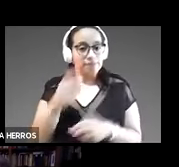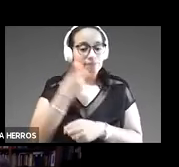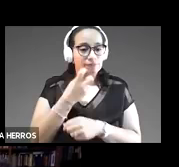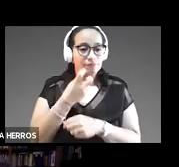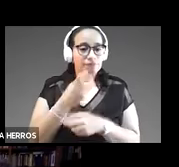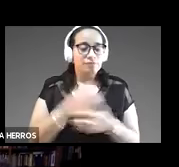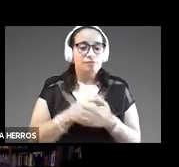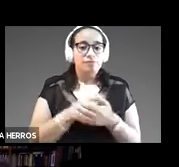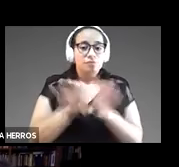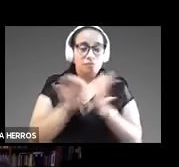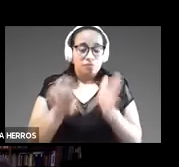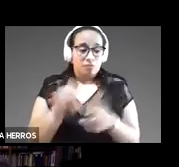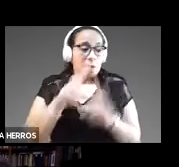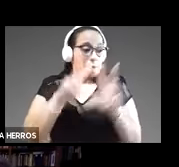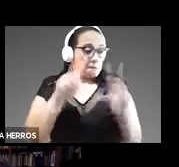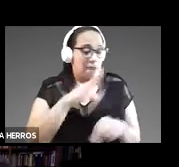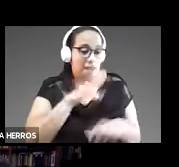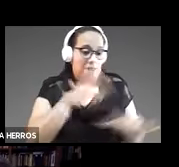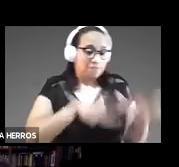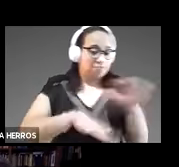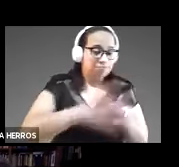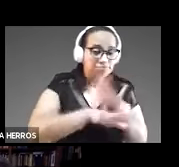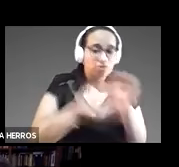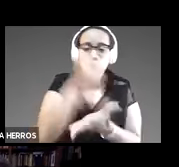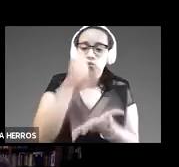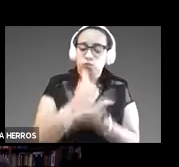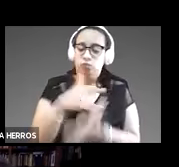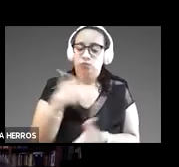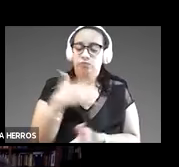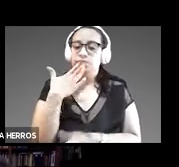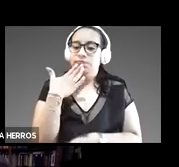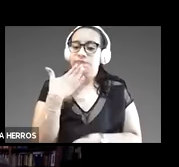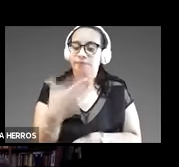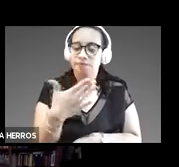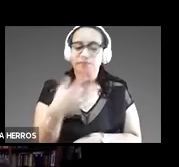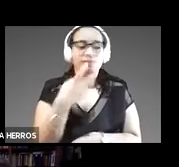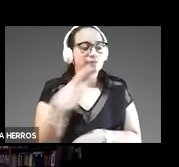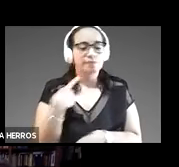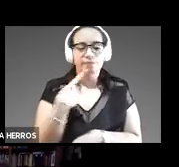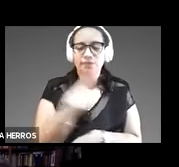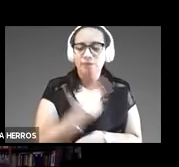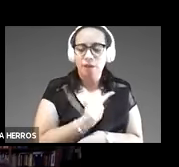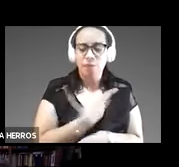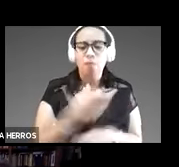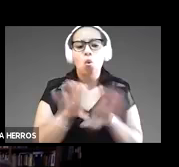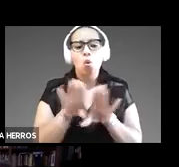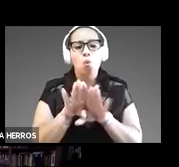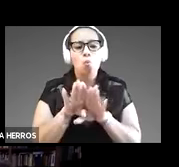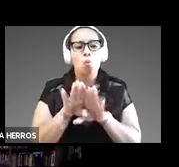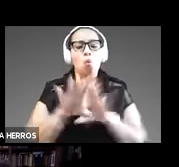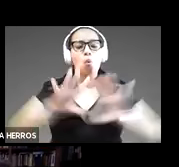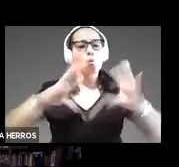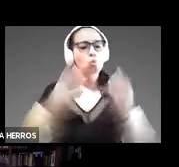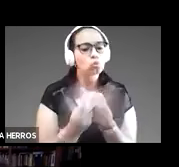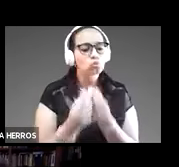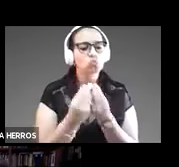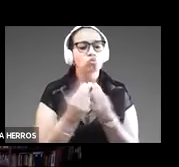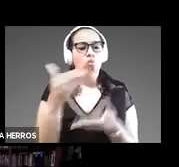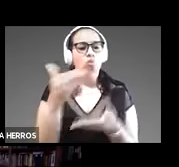llega al barrio, la ciudad está bien. Y tenemos que ir a co-construirnos y quizás